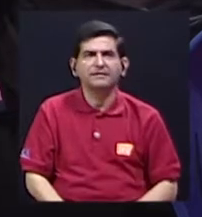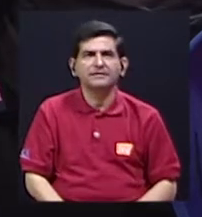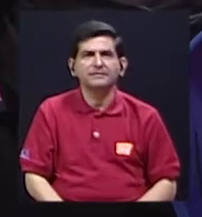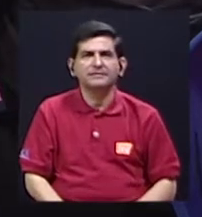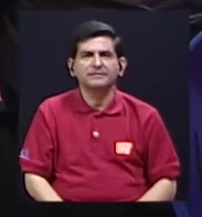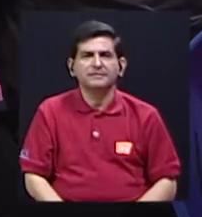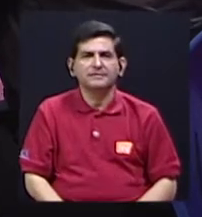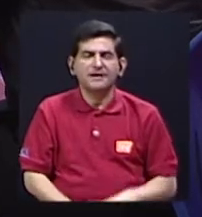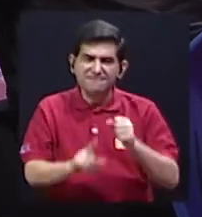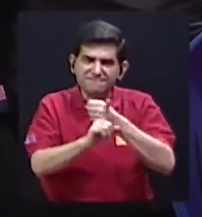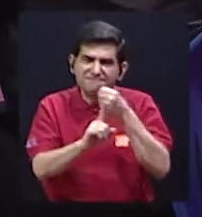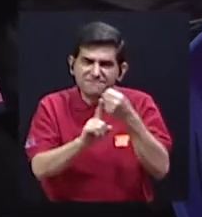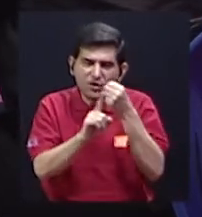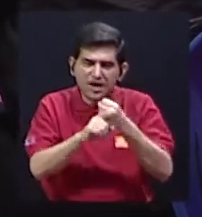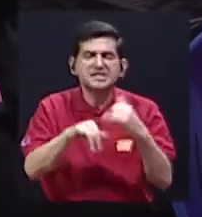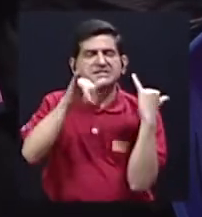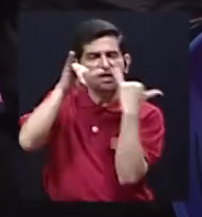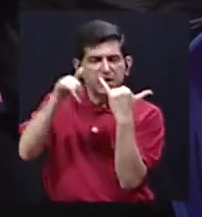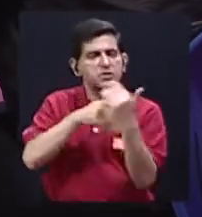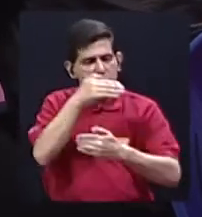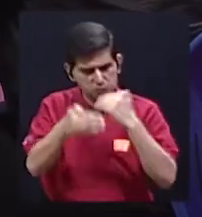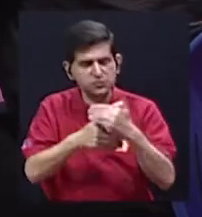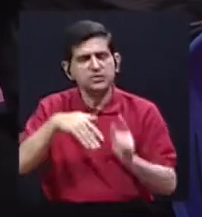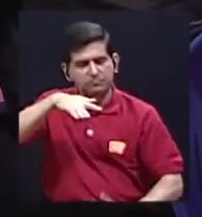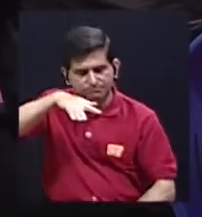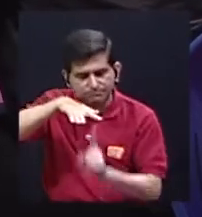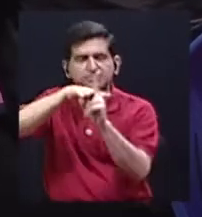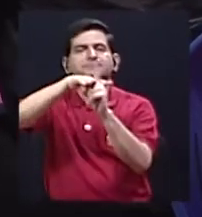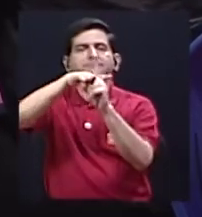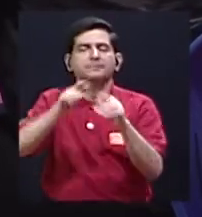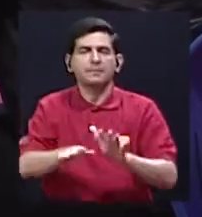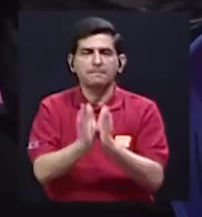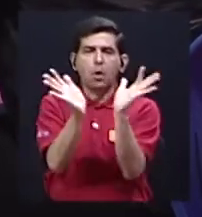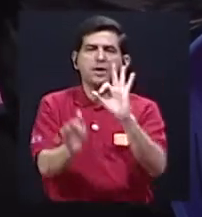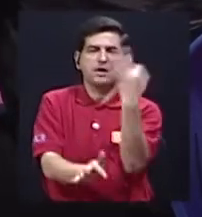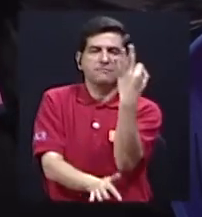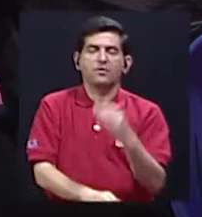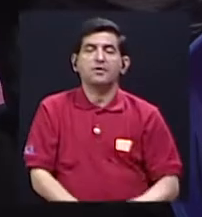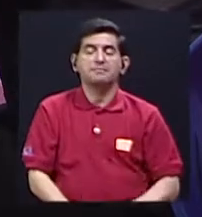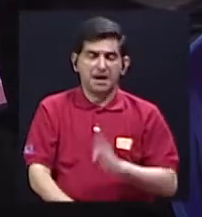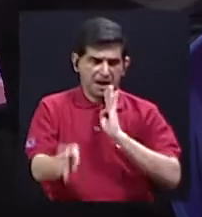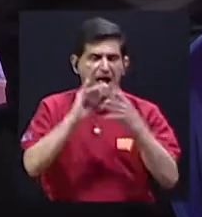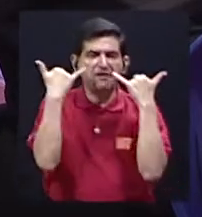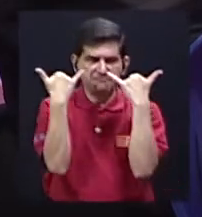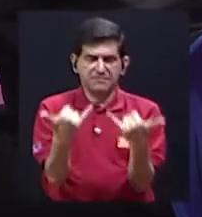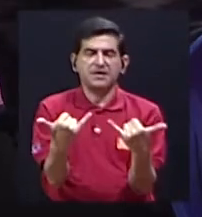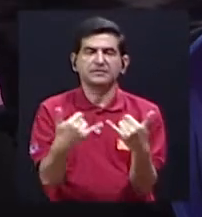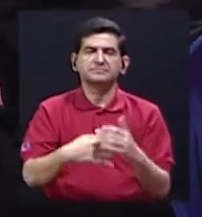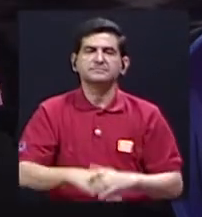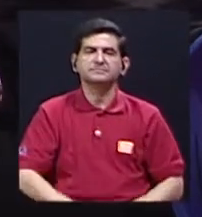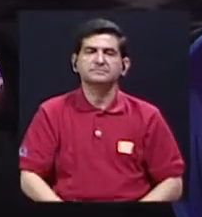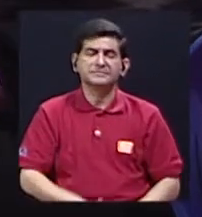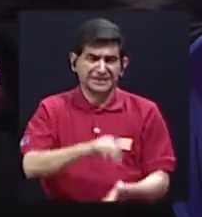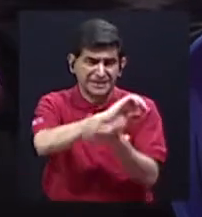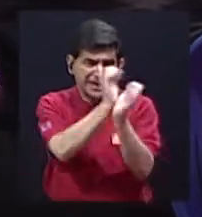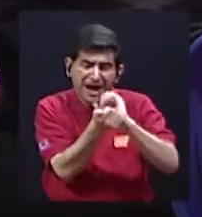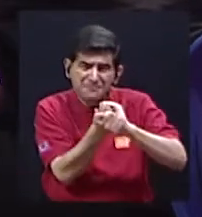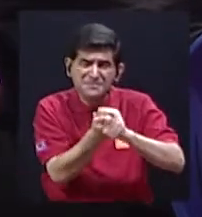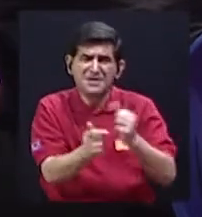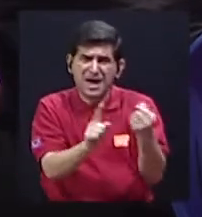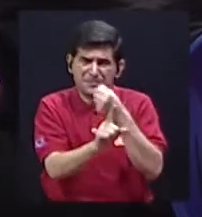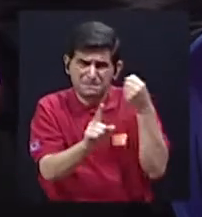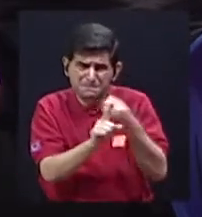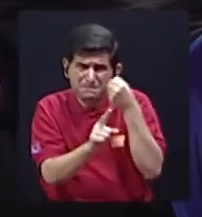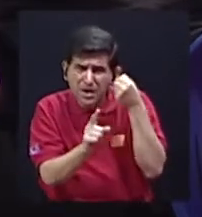esta violencia se denuncie que salga a la luz pública que por lo menos podamos hablar de ellas cambiar la viole la